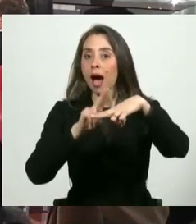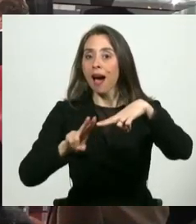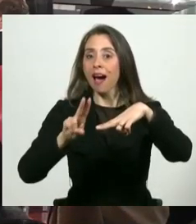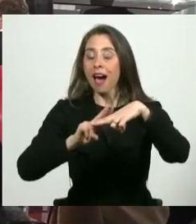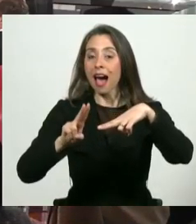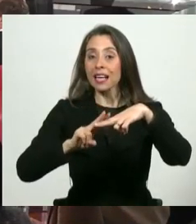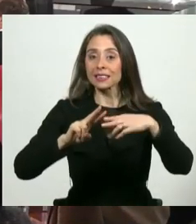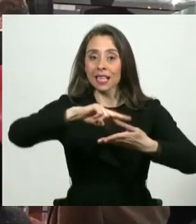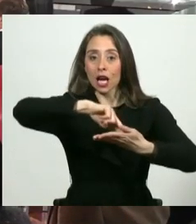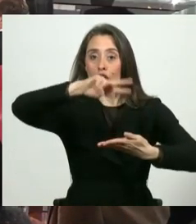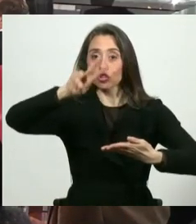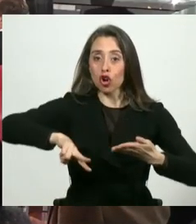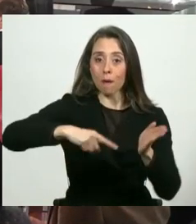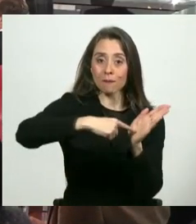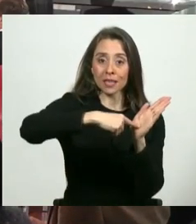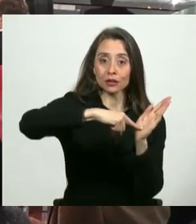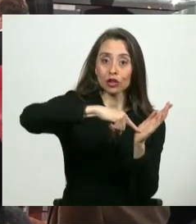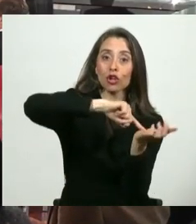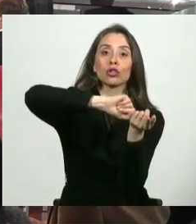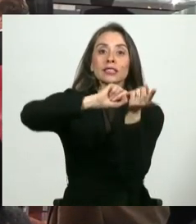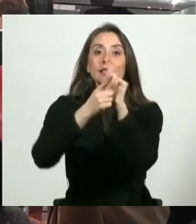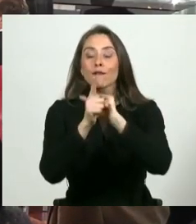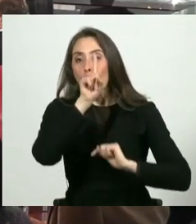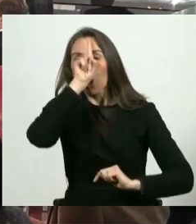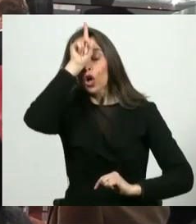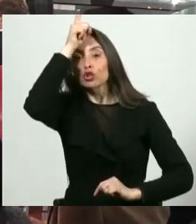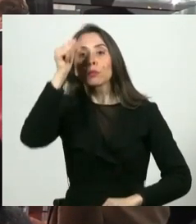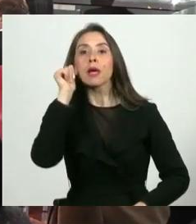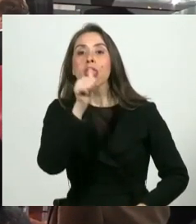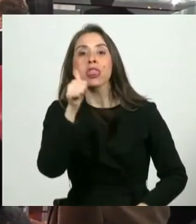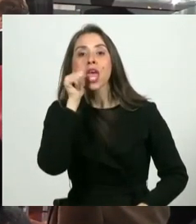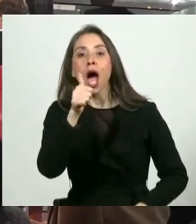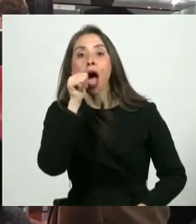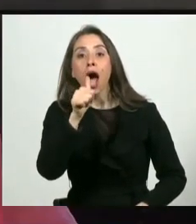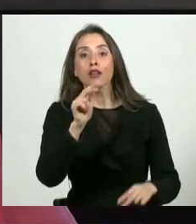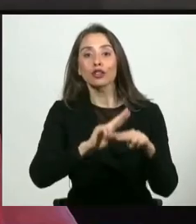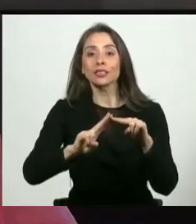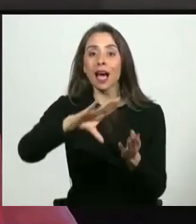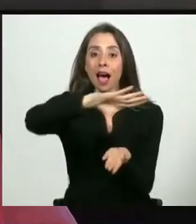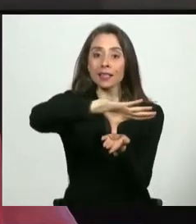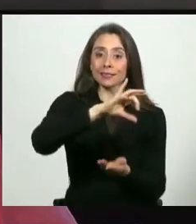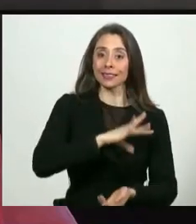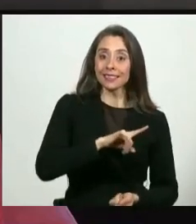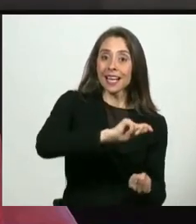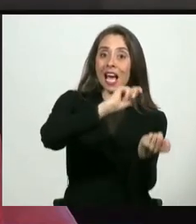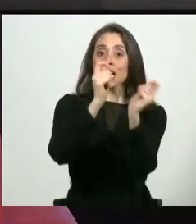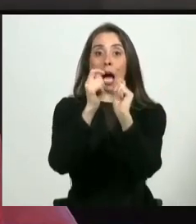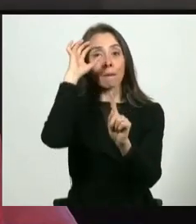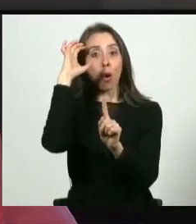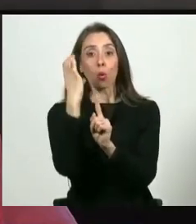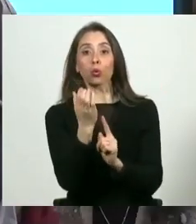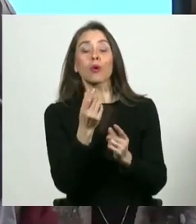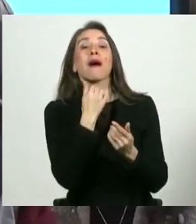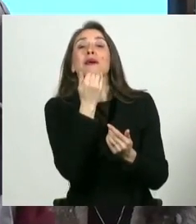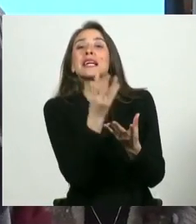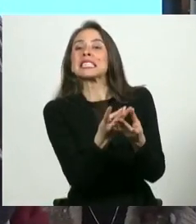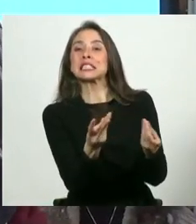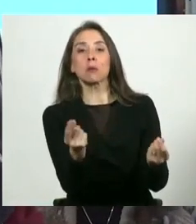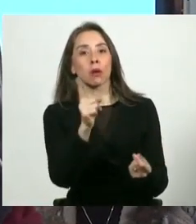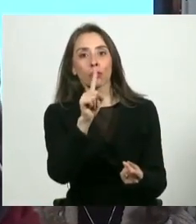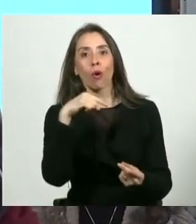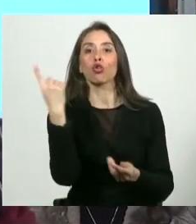la convención se convierta en costumbre y en algo de la vida diaria en nuestro país, ese cambio cultural no es algo simple, tenemos que abordarlo